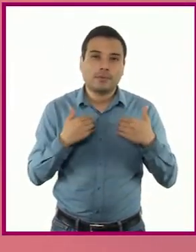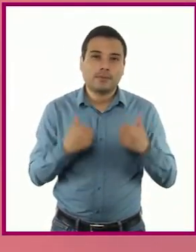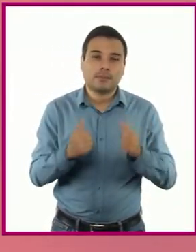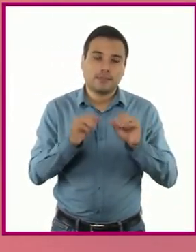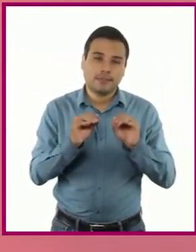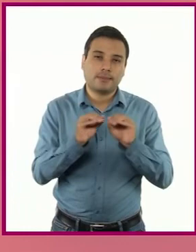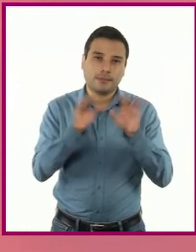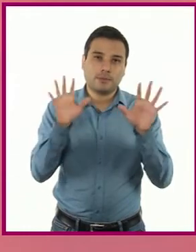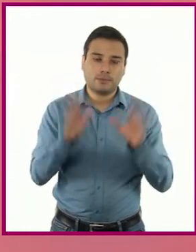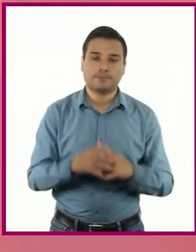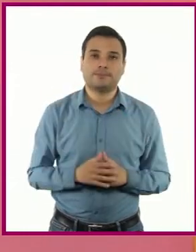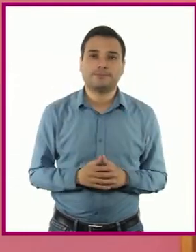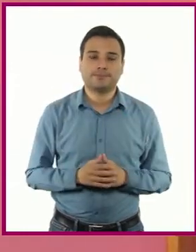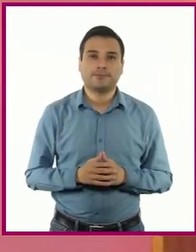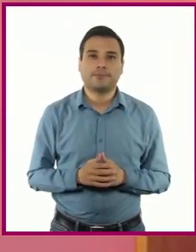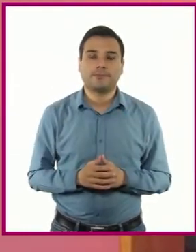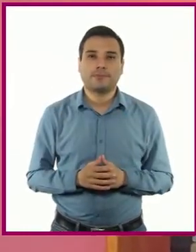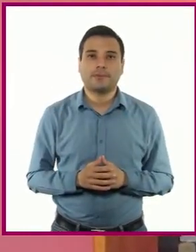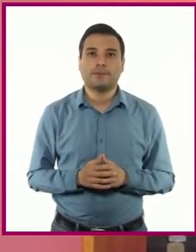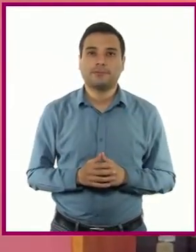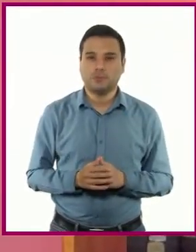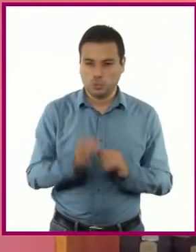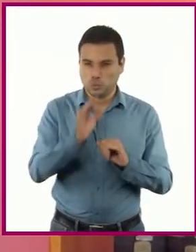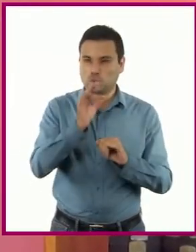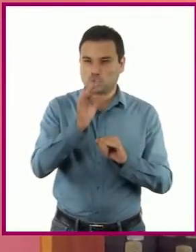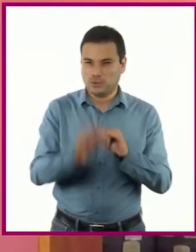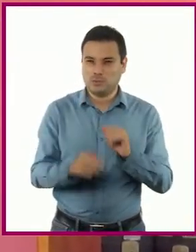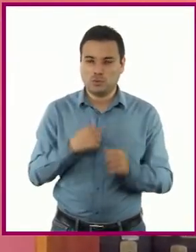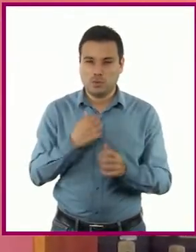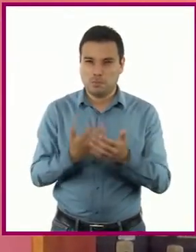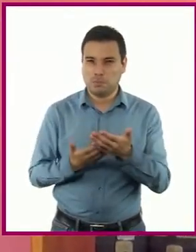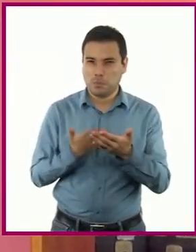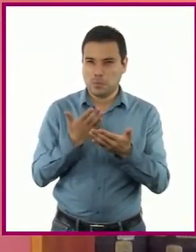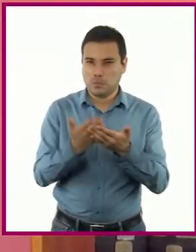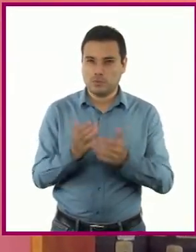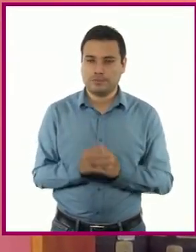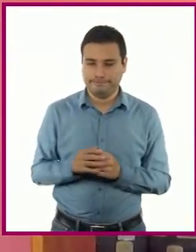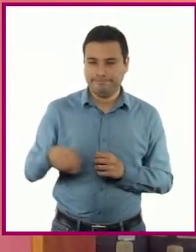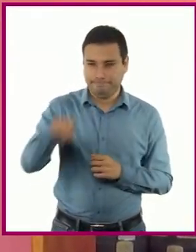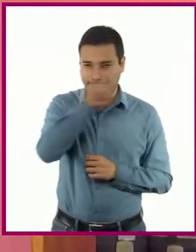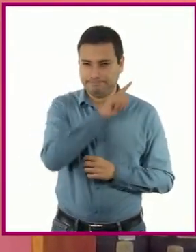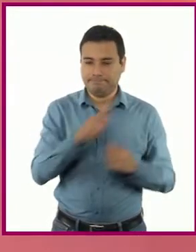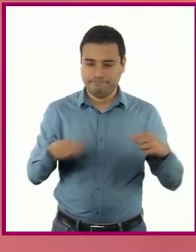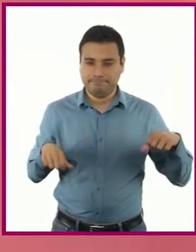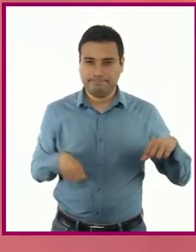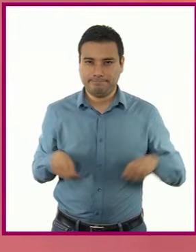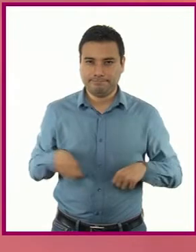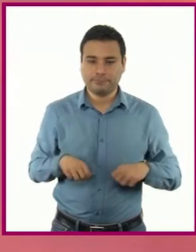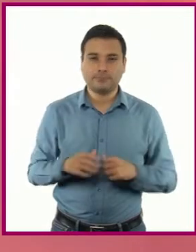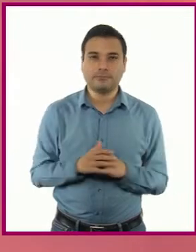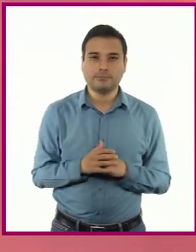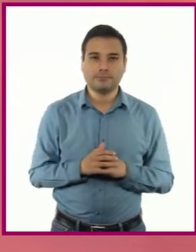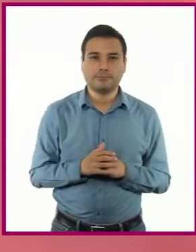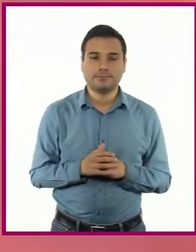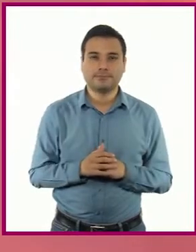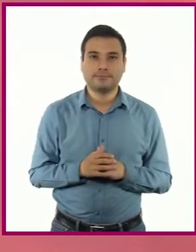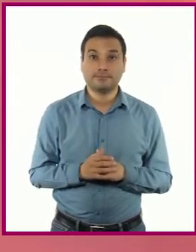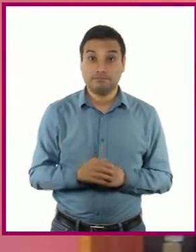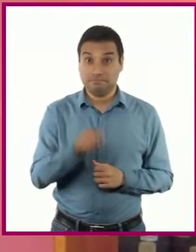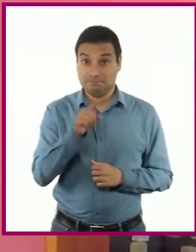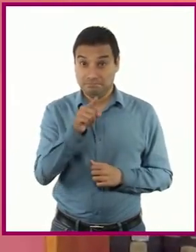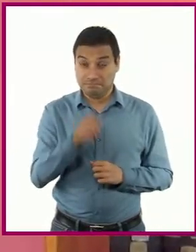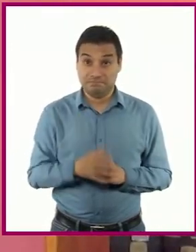del autor. Por último, quiero proponerles que se unan al siguiente reto. Para comprobar la comprensión